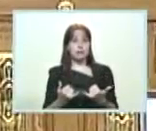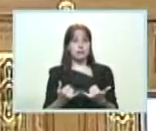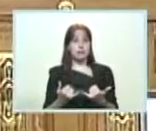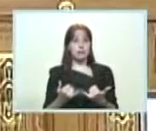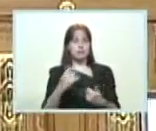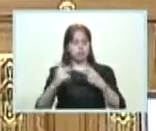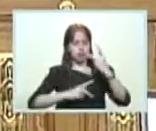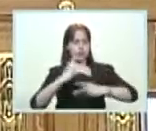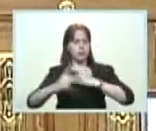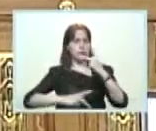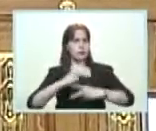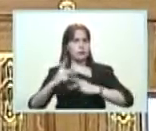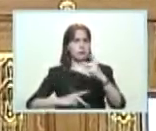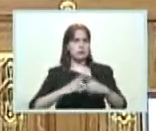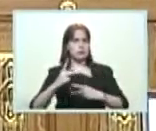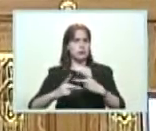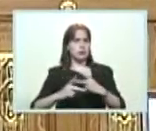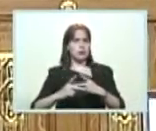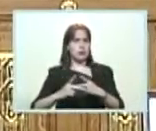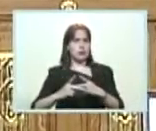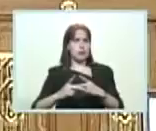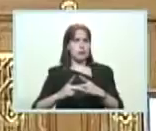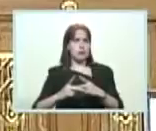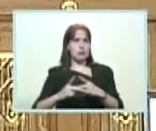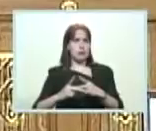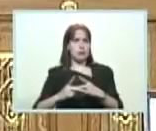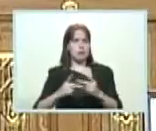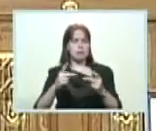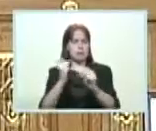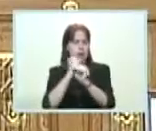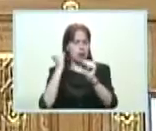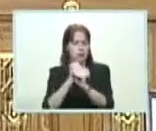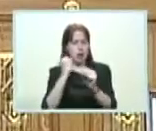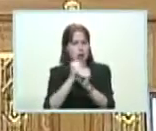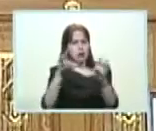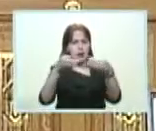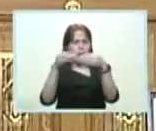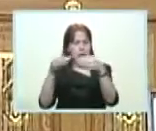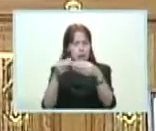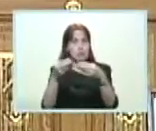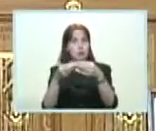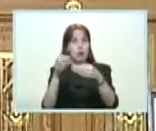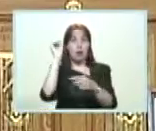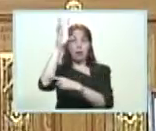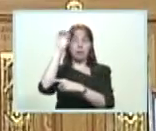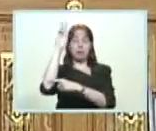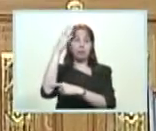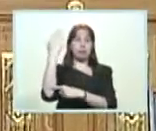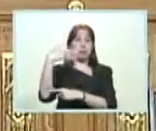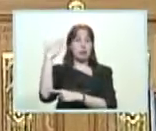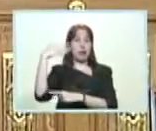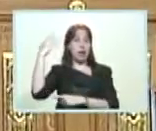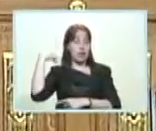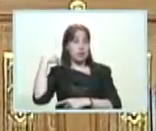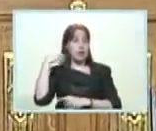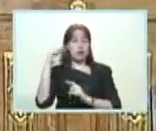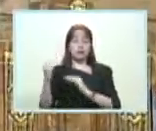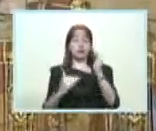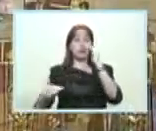un proceso de cohabitación entre el poder constituyente originario, plenipotenciario y